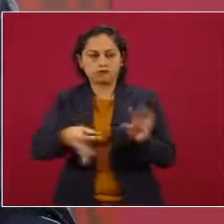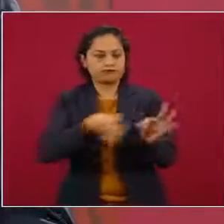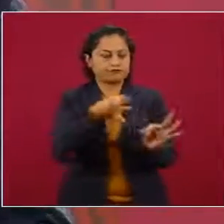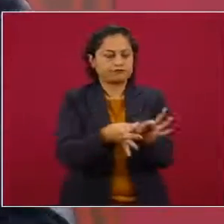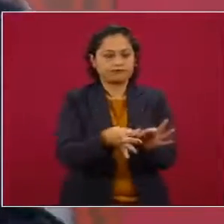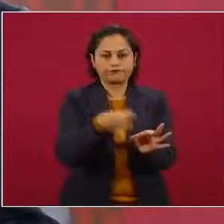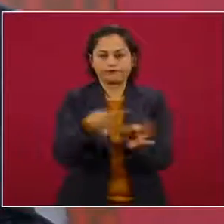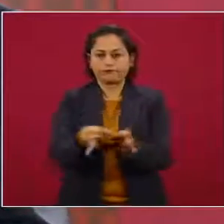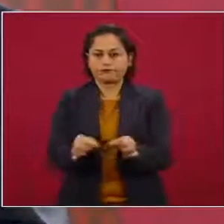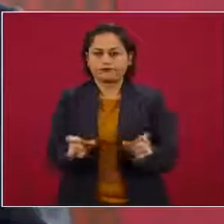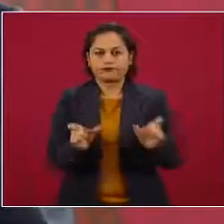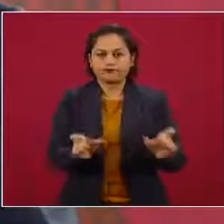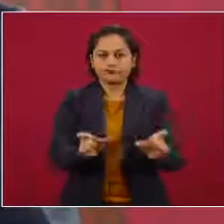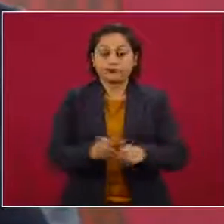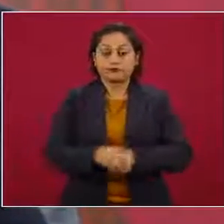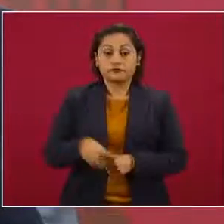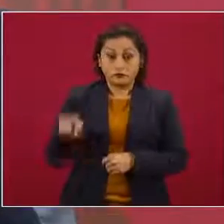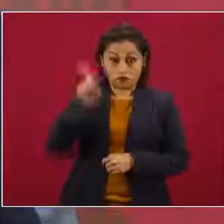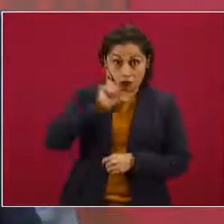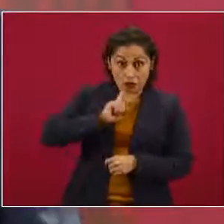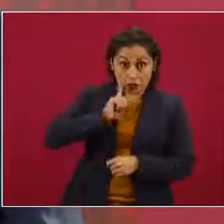Rosa Isela nos ayudó